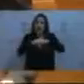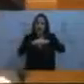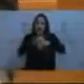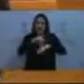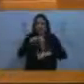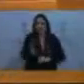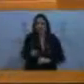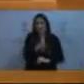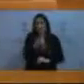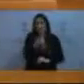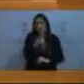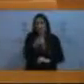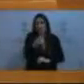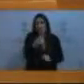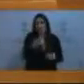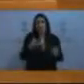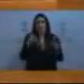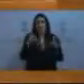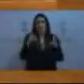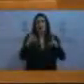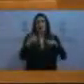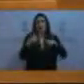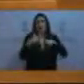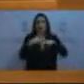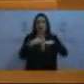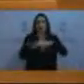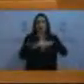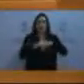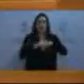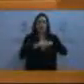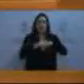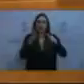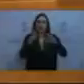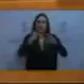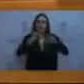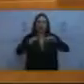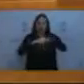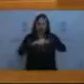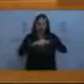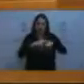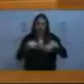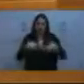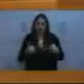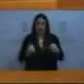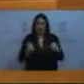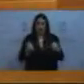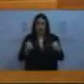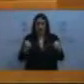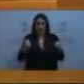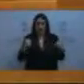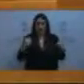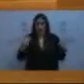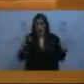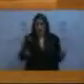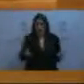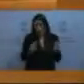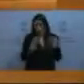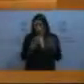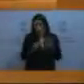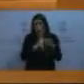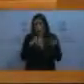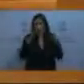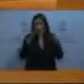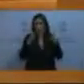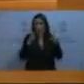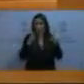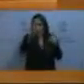a la asistencia en red de todos los hospitales, a la red, perdón, no a la asistencia en red, a la red sanitaria para atención del ictus